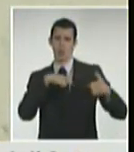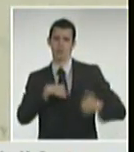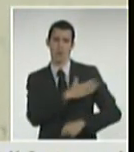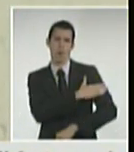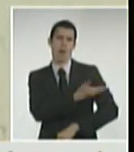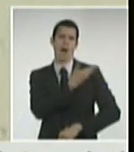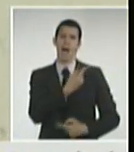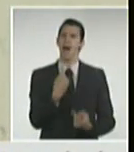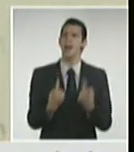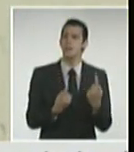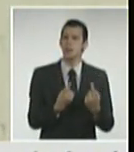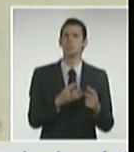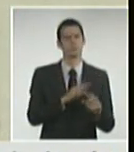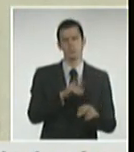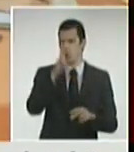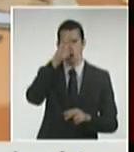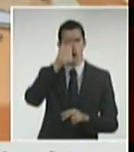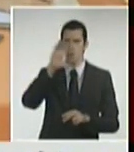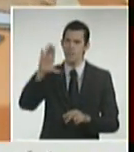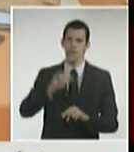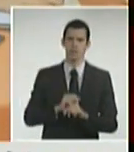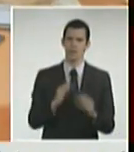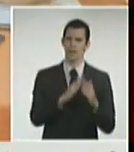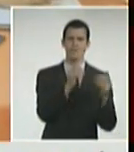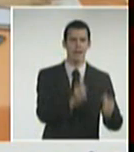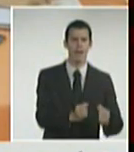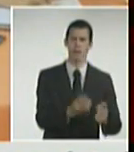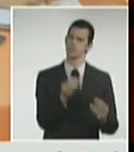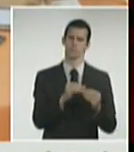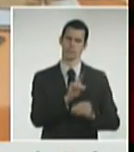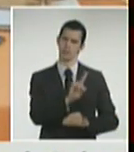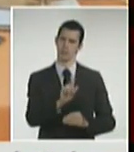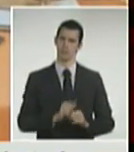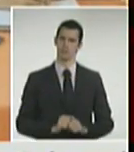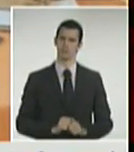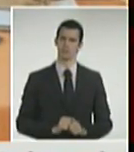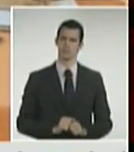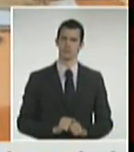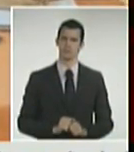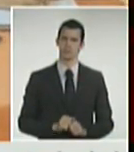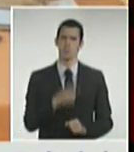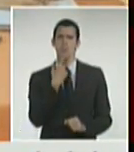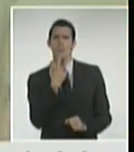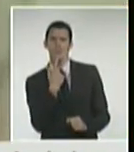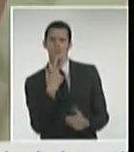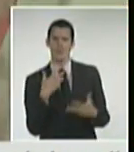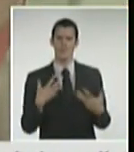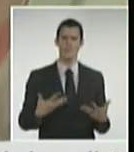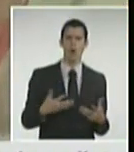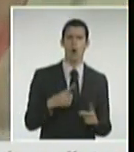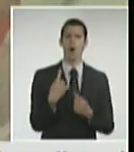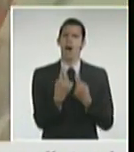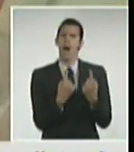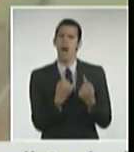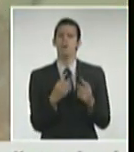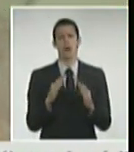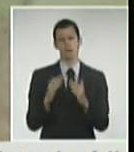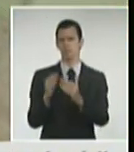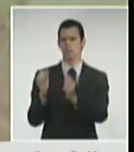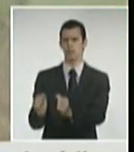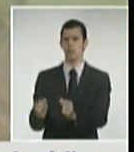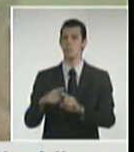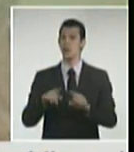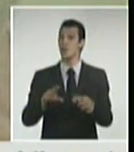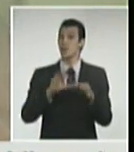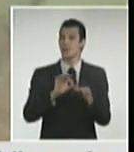que desde sus 187 consultorios es vital dentro del sistema. El territorio, con preocupante incidencia,